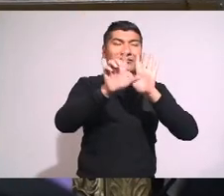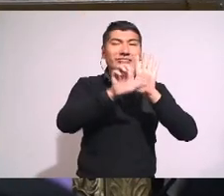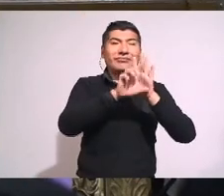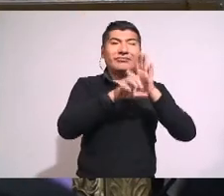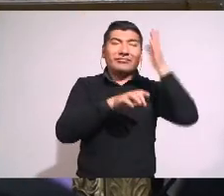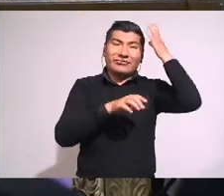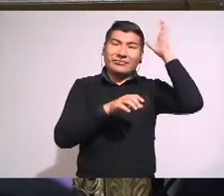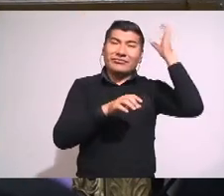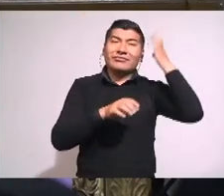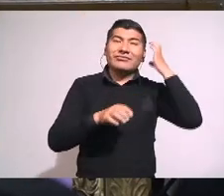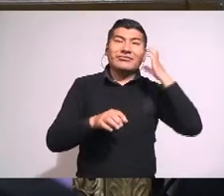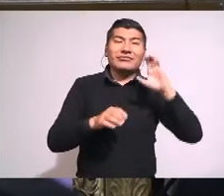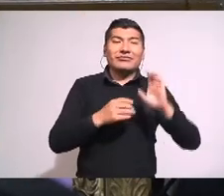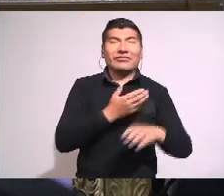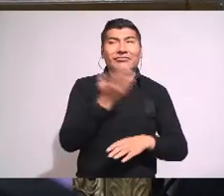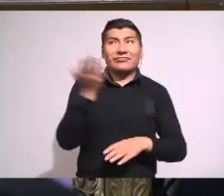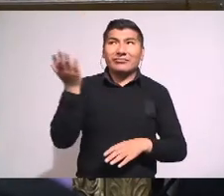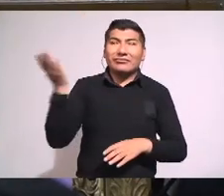las cuñadas?